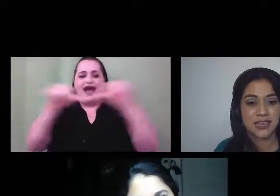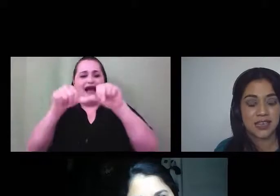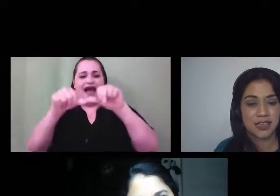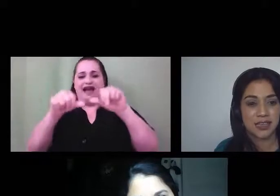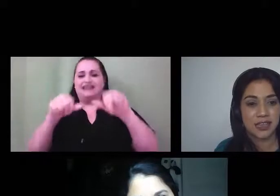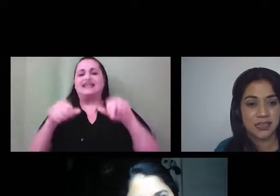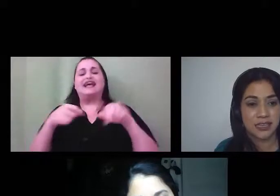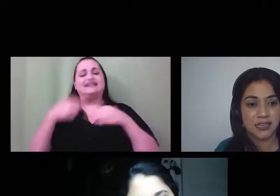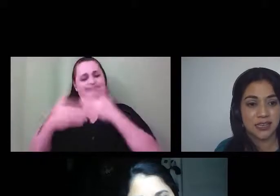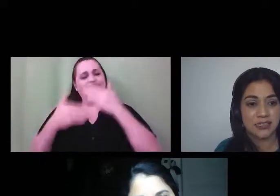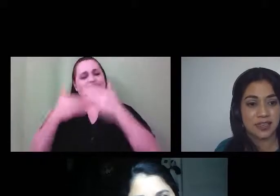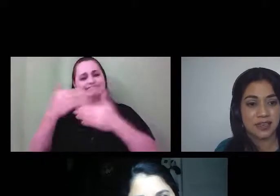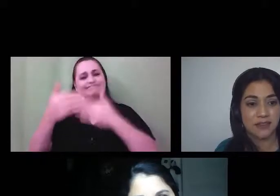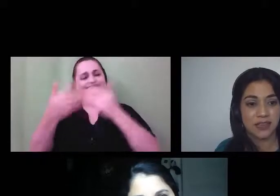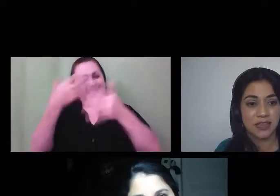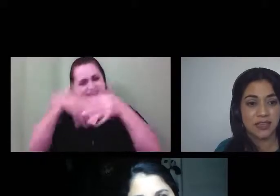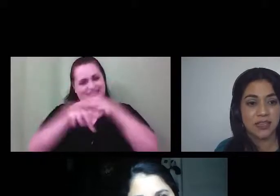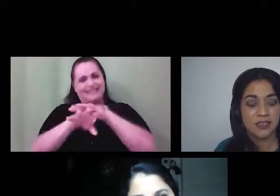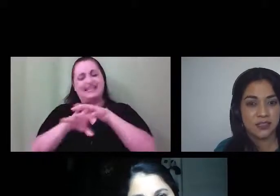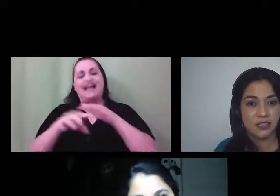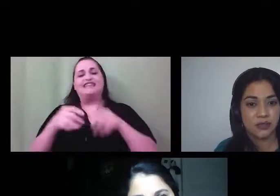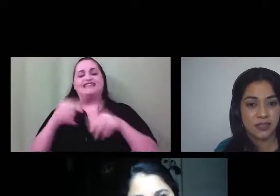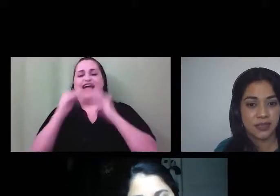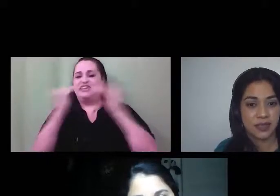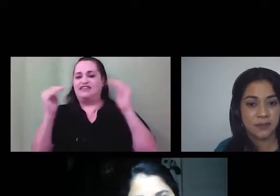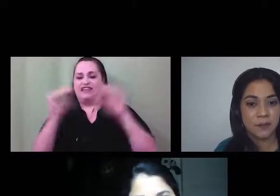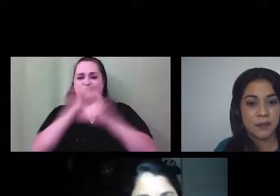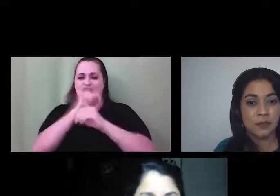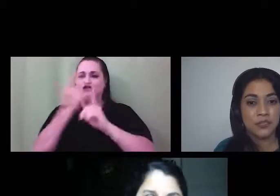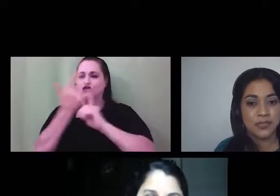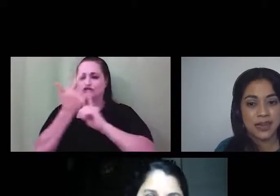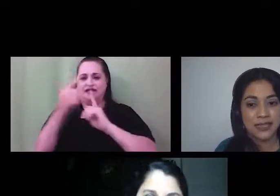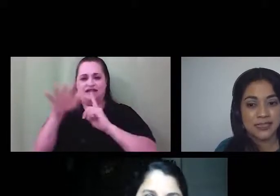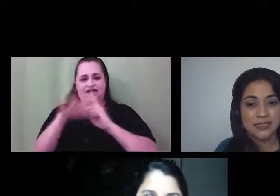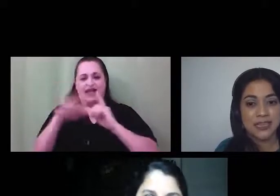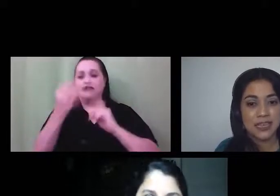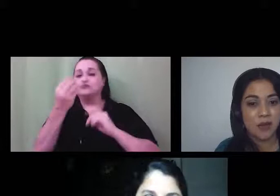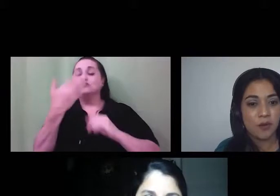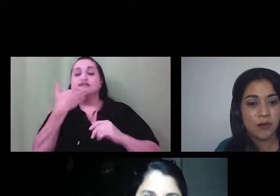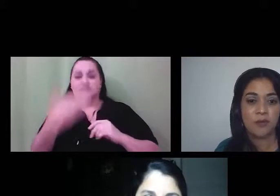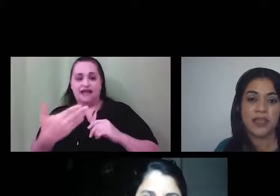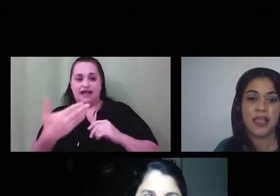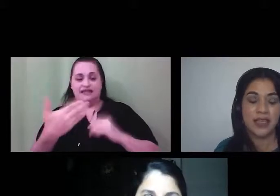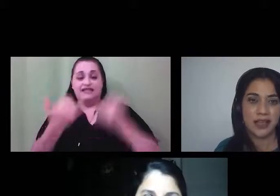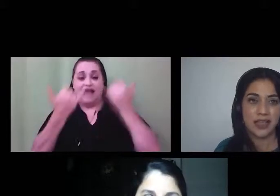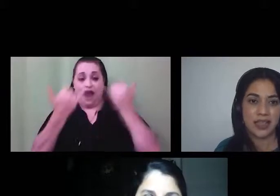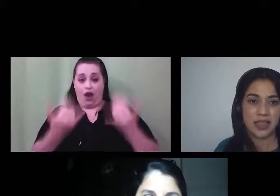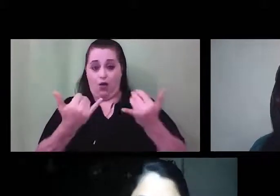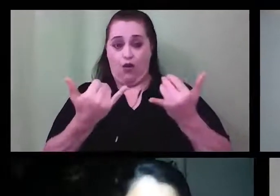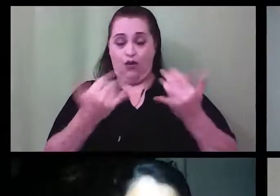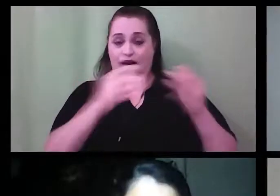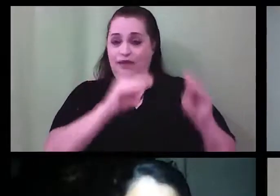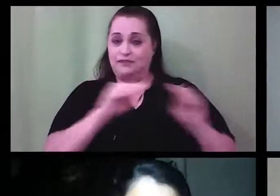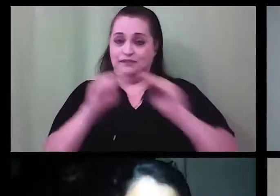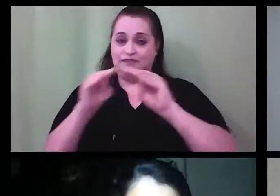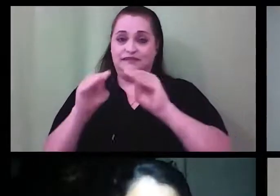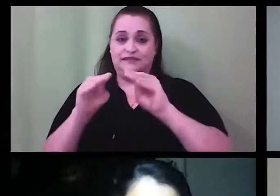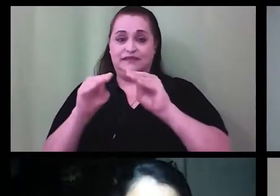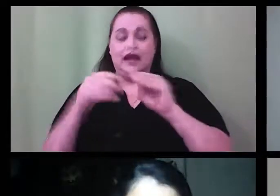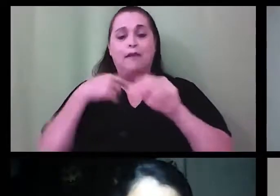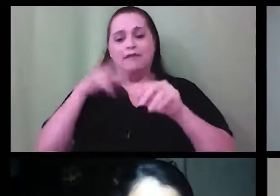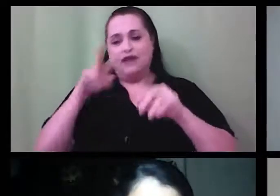en las que hay que insertarse a nivel de sociedad. Muchas gracias y ahora voy a darle el pase a